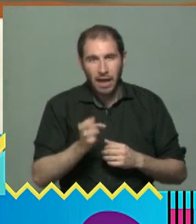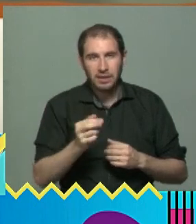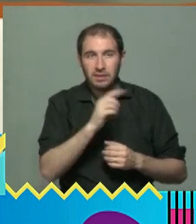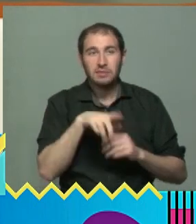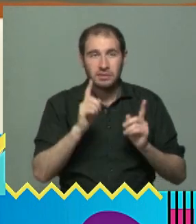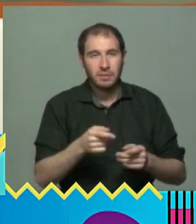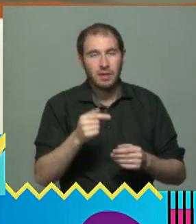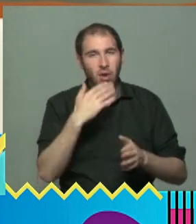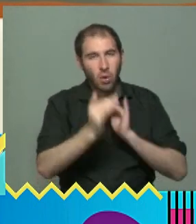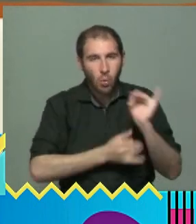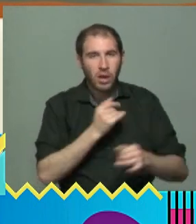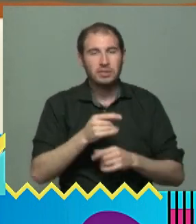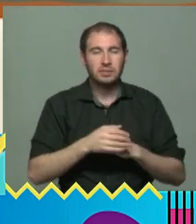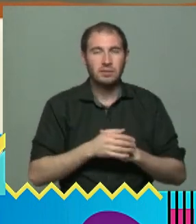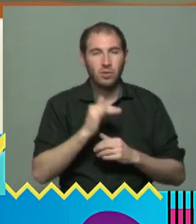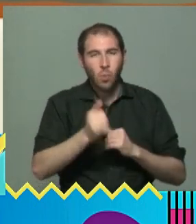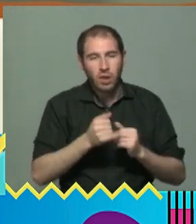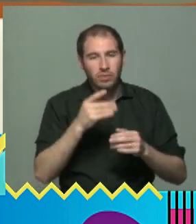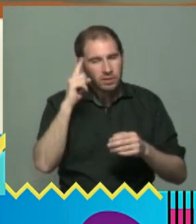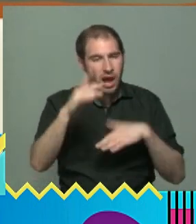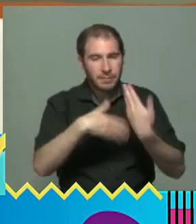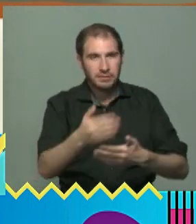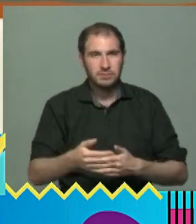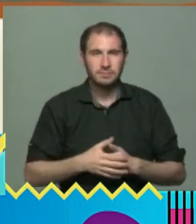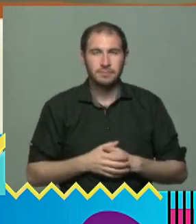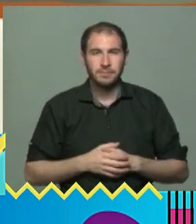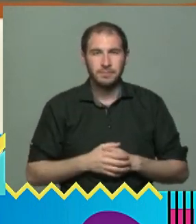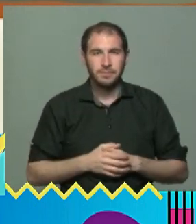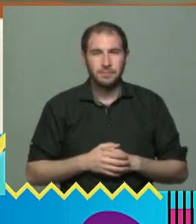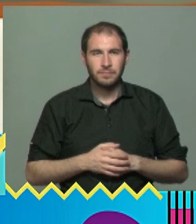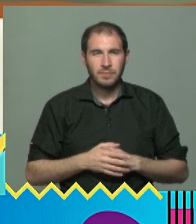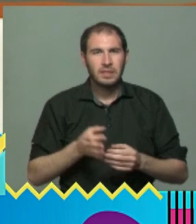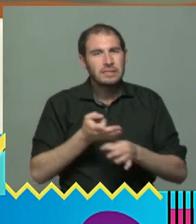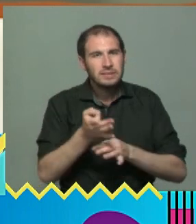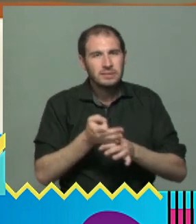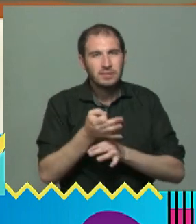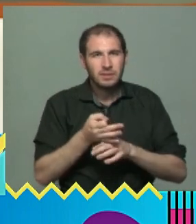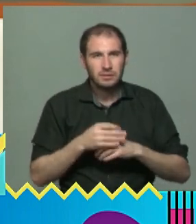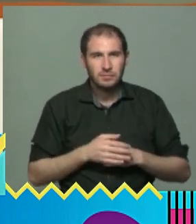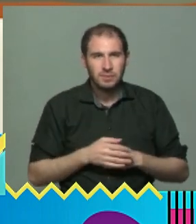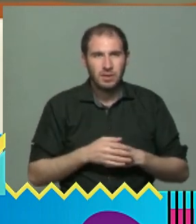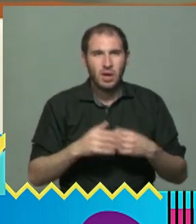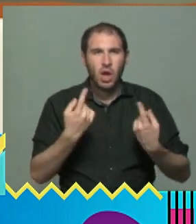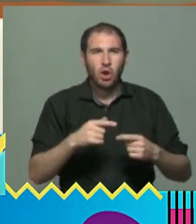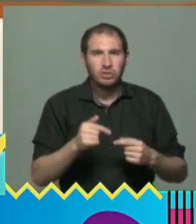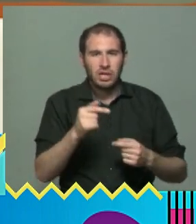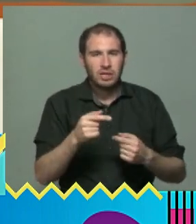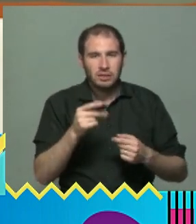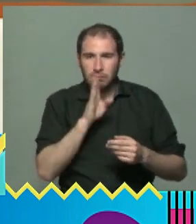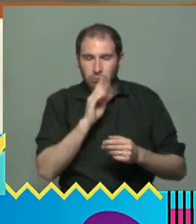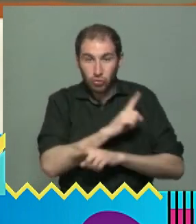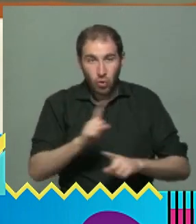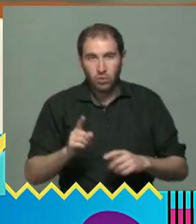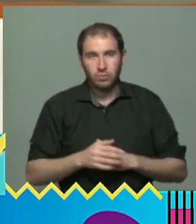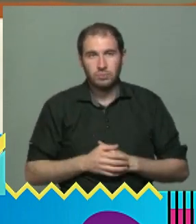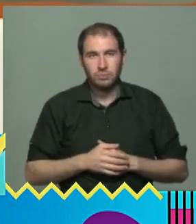ellos también les comenten, les cuenten y los puedan formar, y enseñándoles que no hay cosas que no deben decirse.